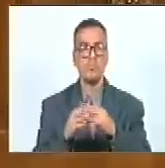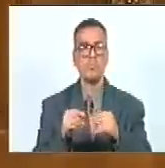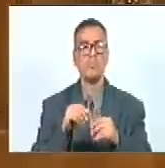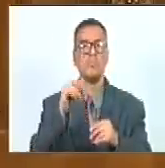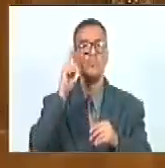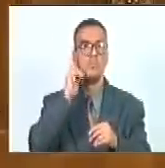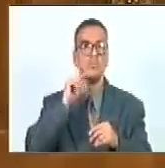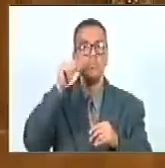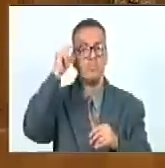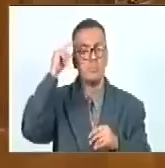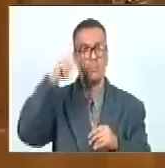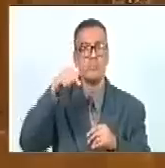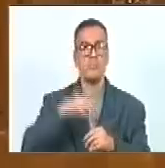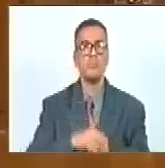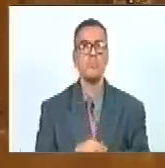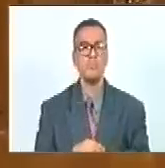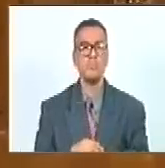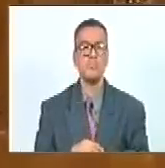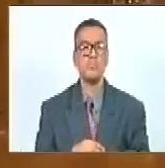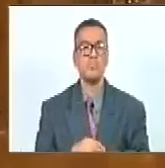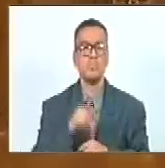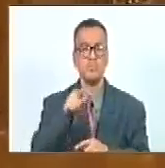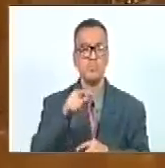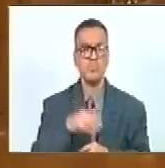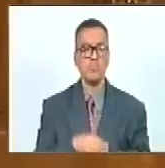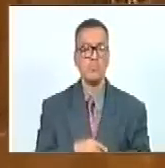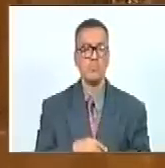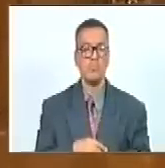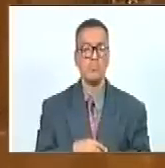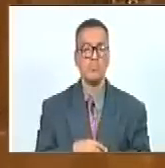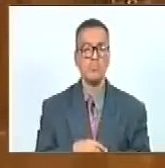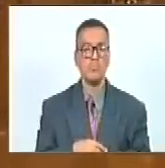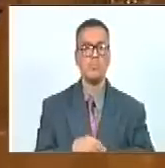bolivarismo de hoy. Mientras tanto,